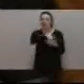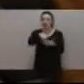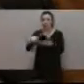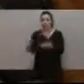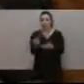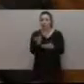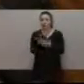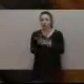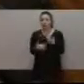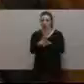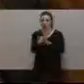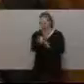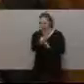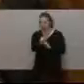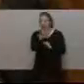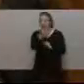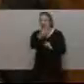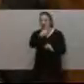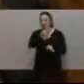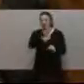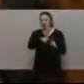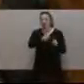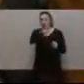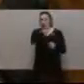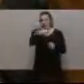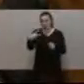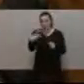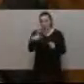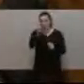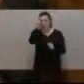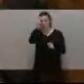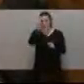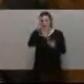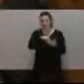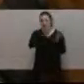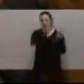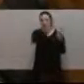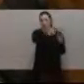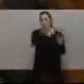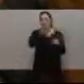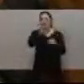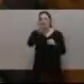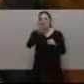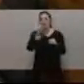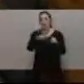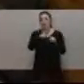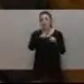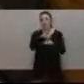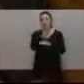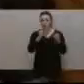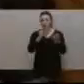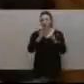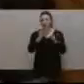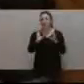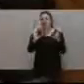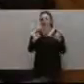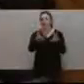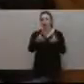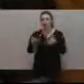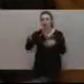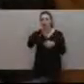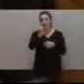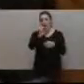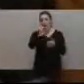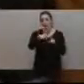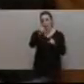ley para que nos adhiramos a la Resolución 1815 de la Asamblea Parlamentaria del Consejo de Europa de mayo del